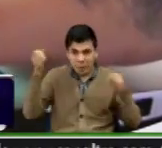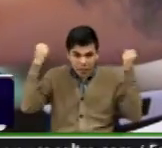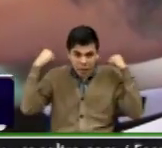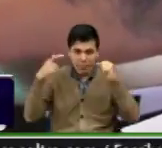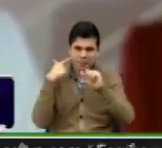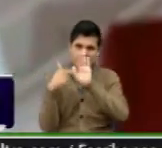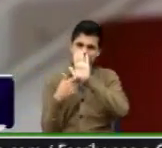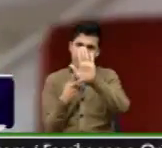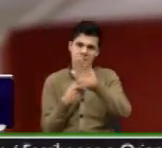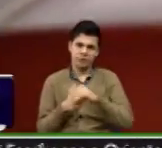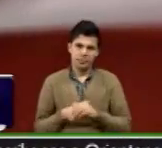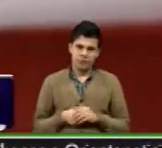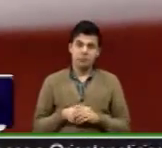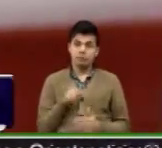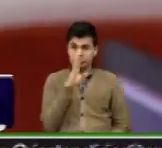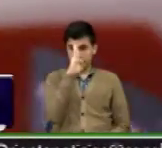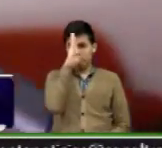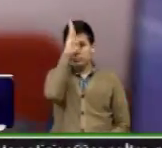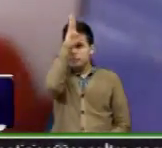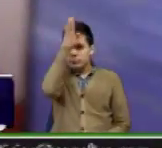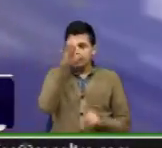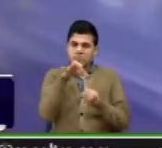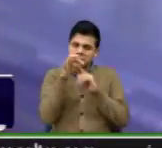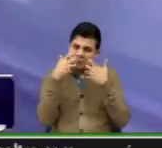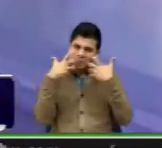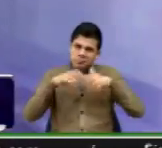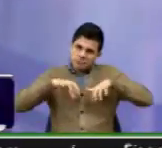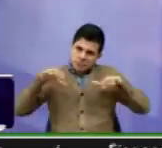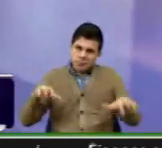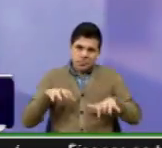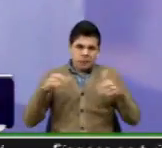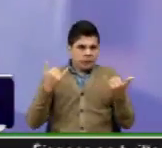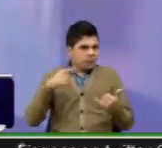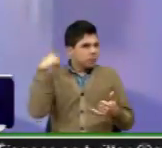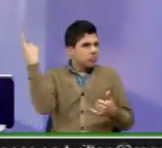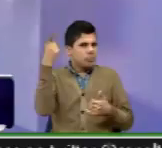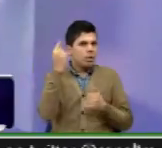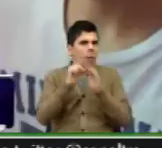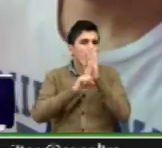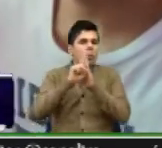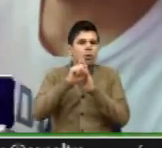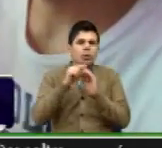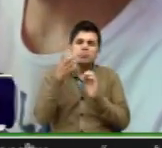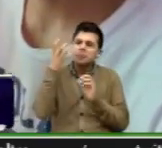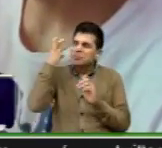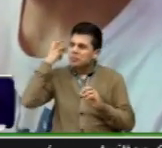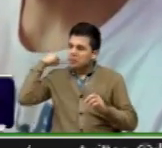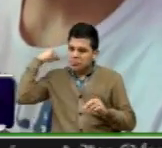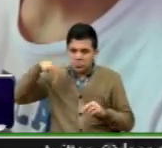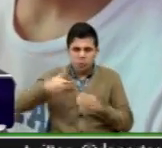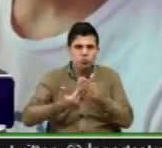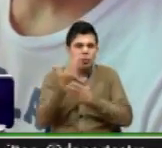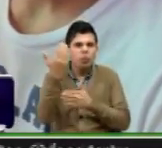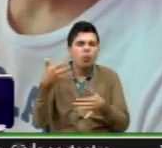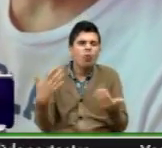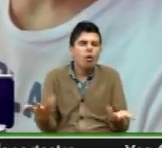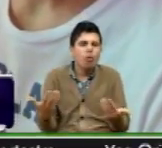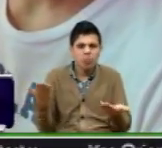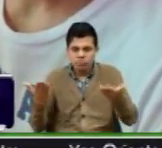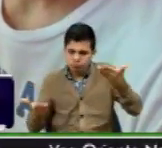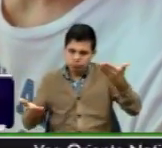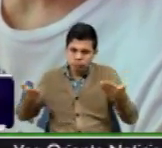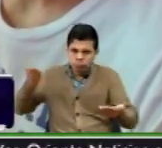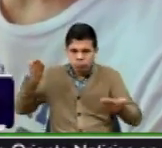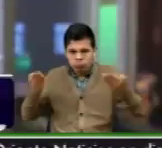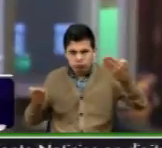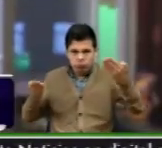Piedecuesta, una muestra de una tradición cultural que se enfrenta a una sociedad en progreso, lo viejo y lo nuevo, el pasado y el presente. Que identificamos